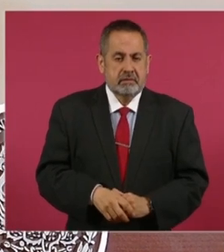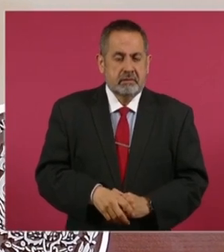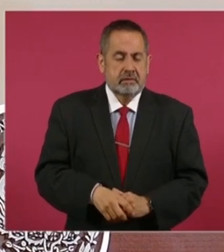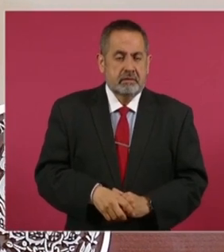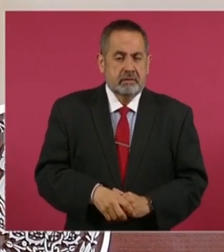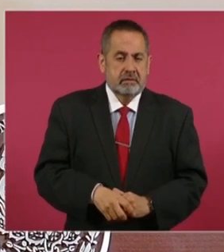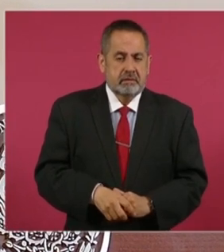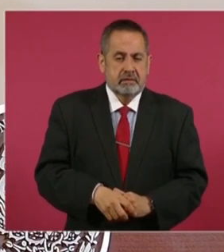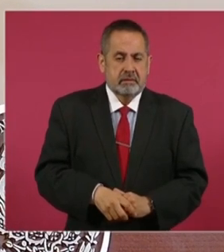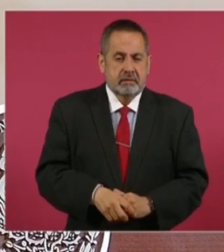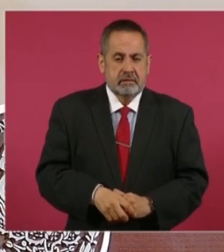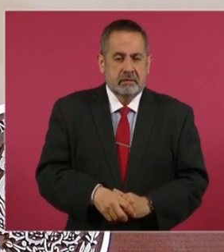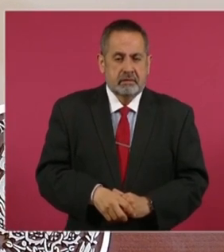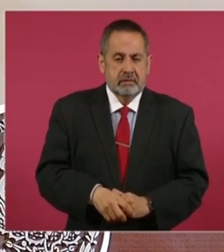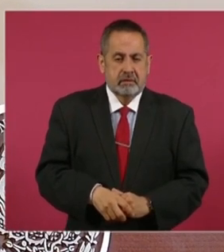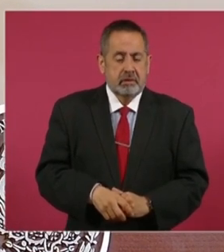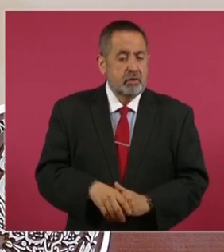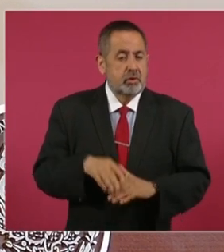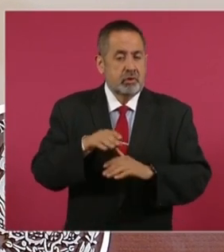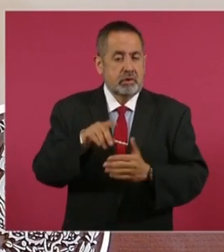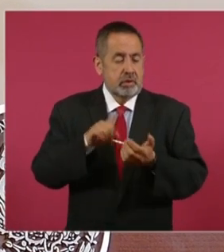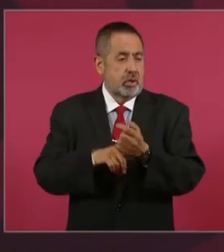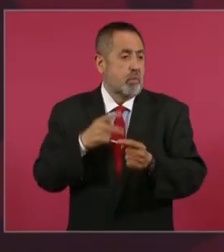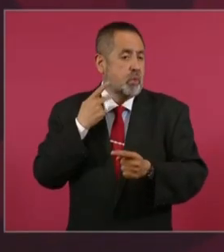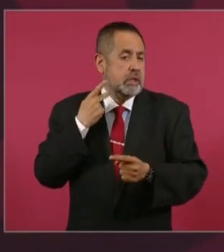la política